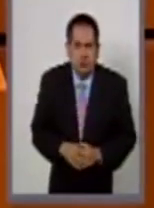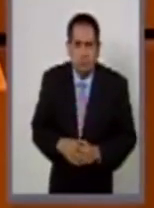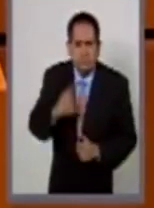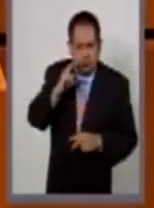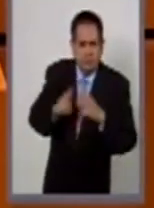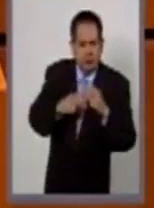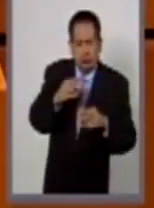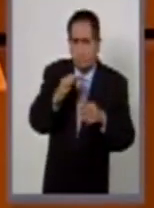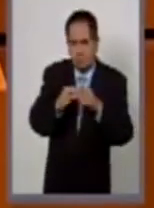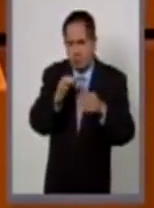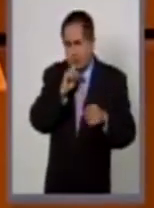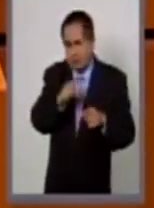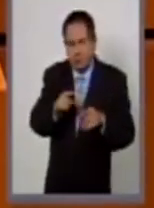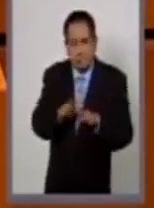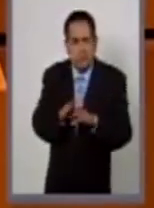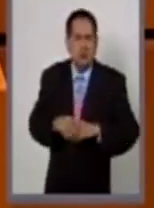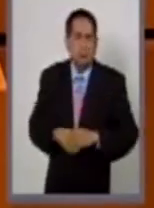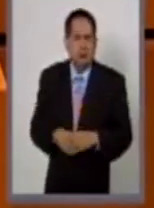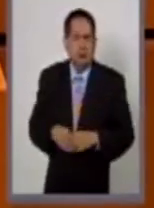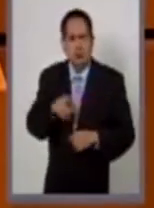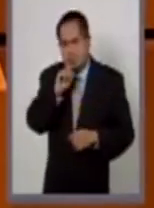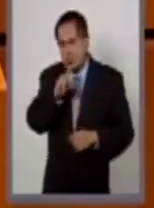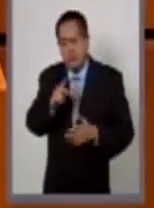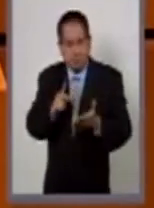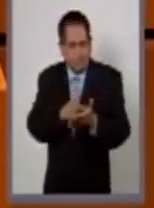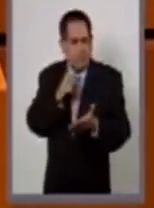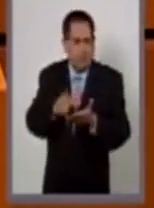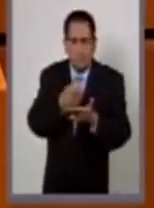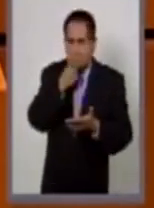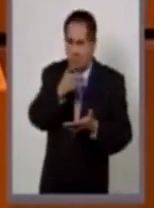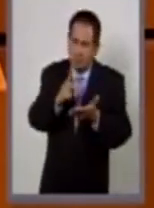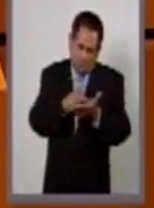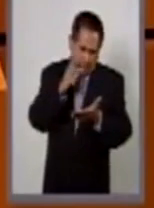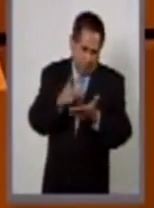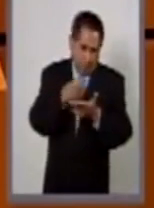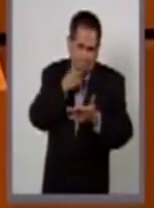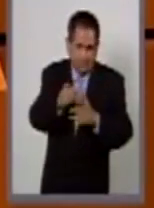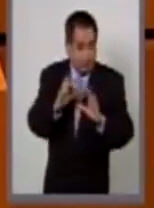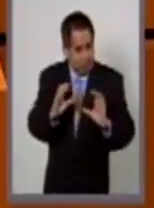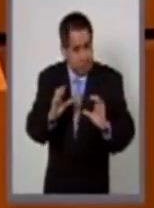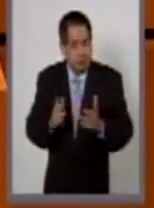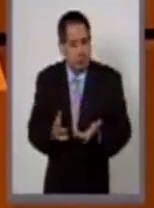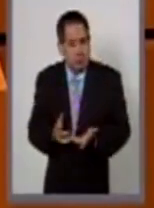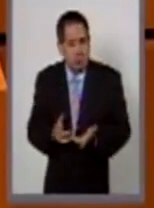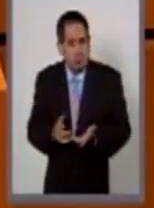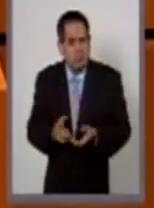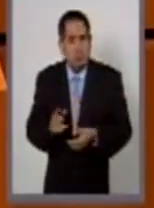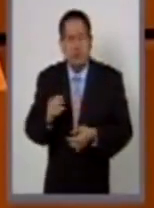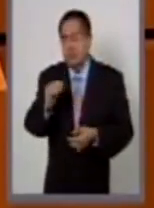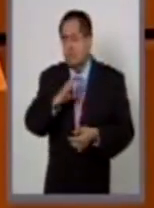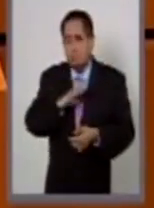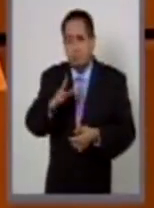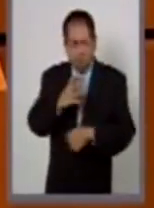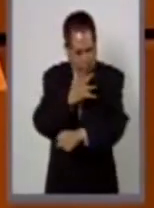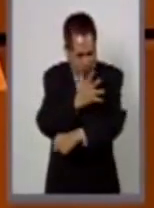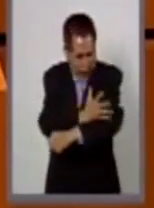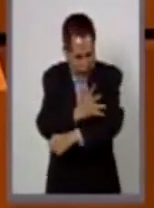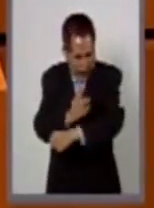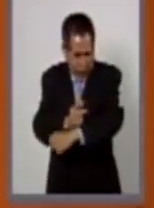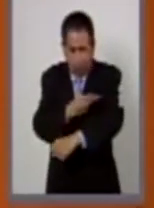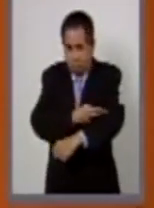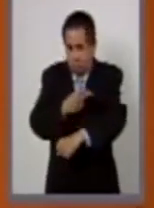vamos a tener lo mismo. Por eso lo hemos dicho una y otra vez: mientras no haya